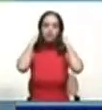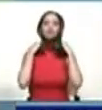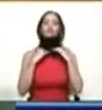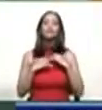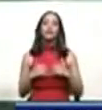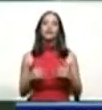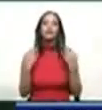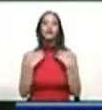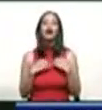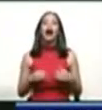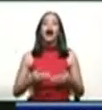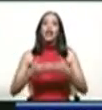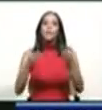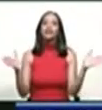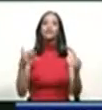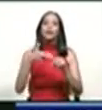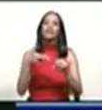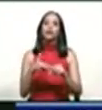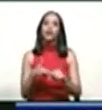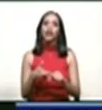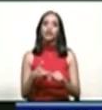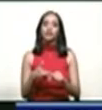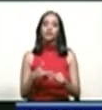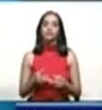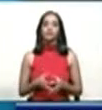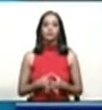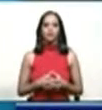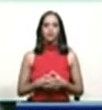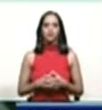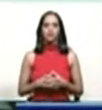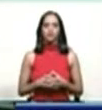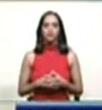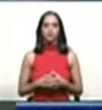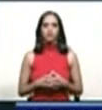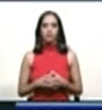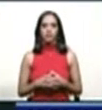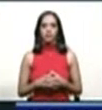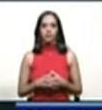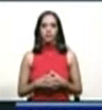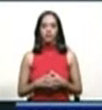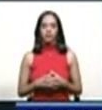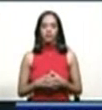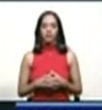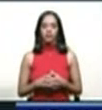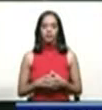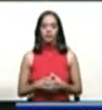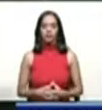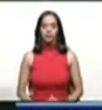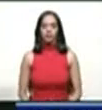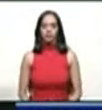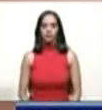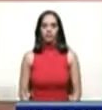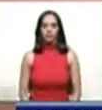¿Qué? para entregar